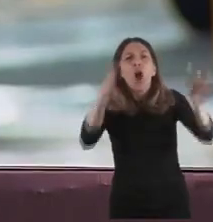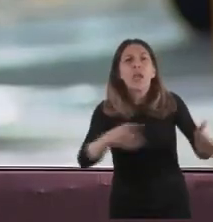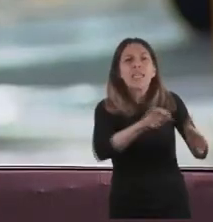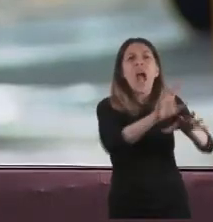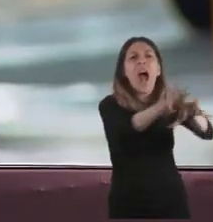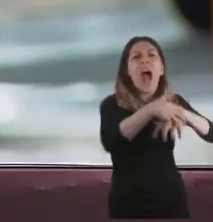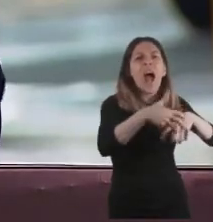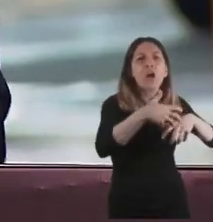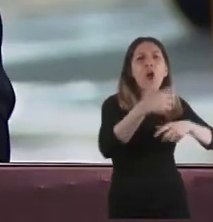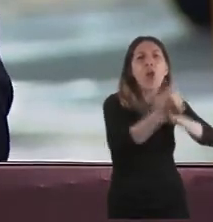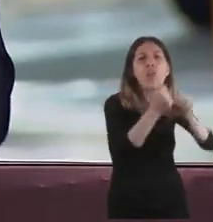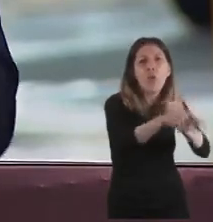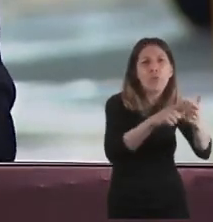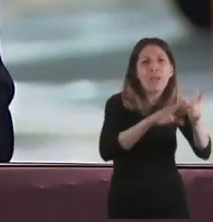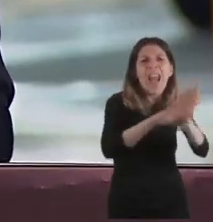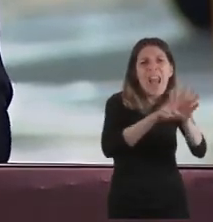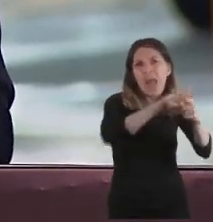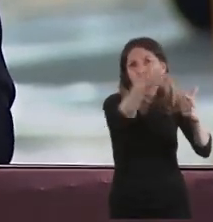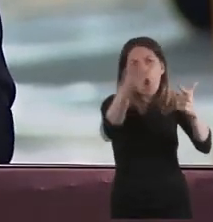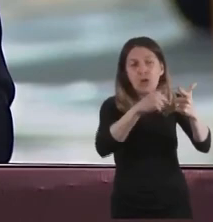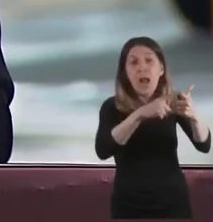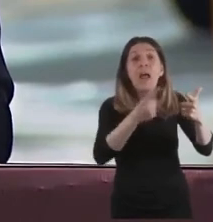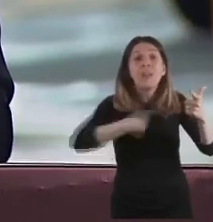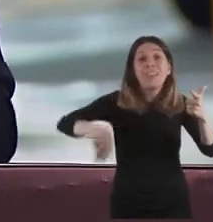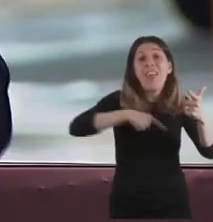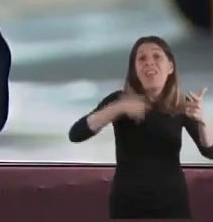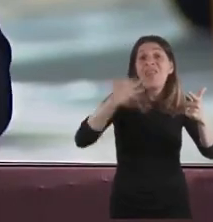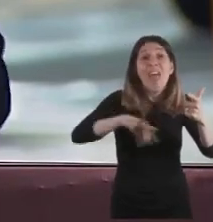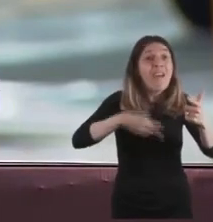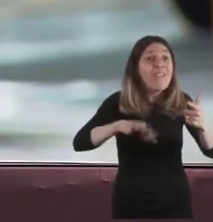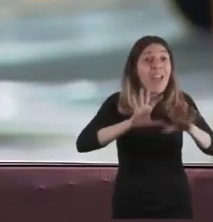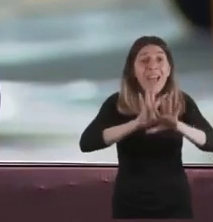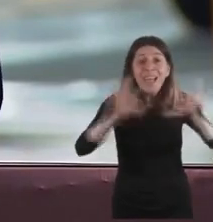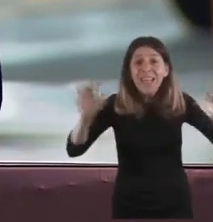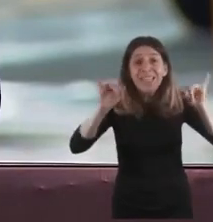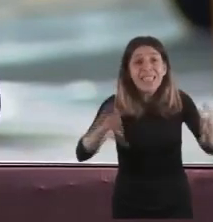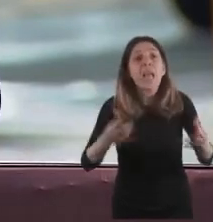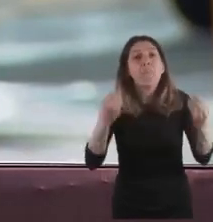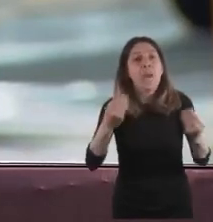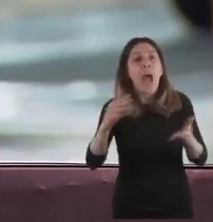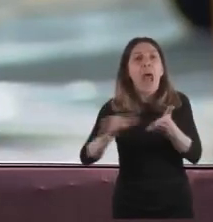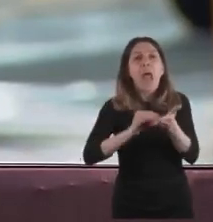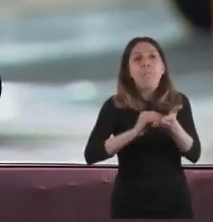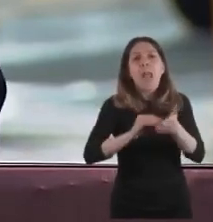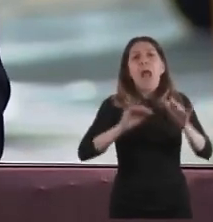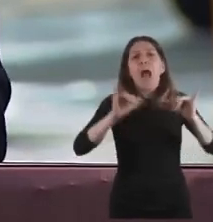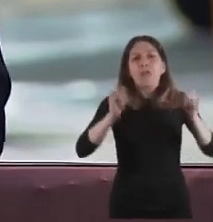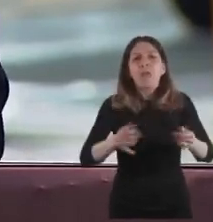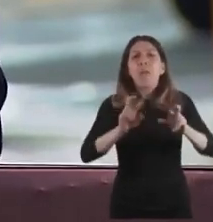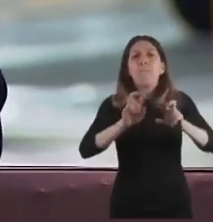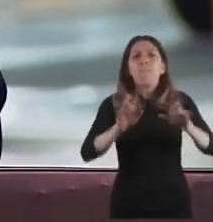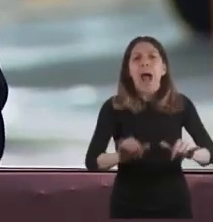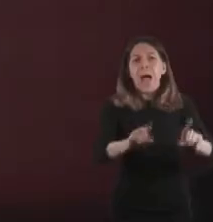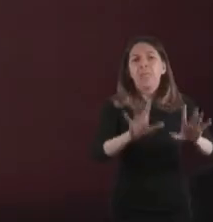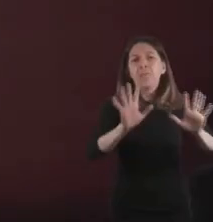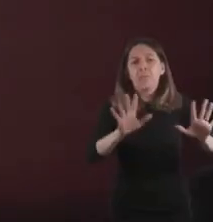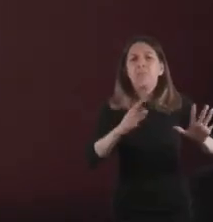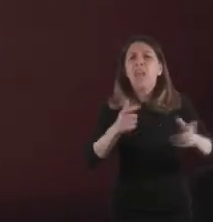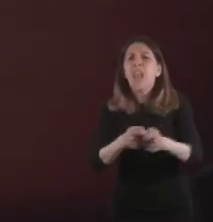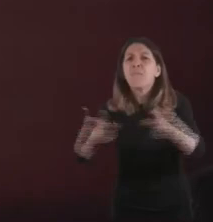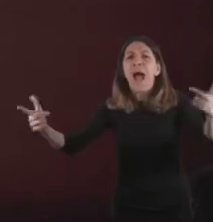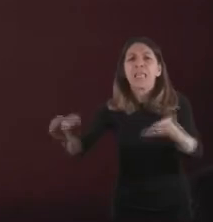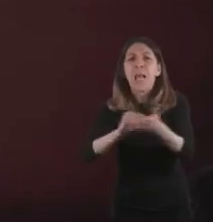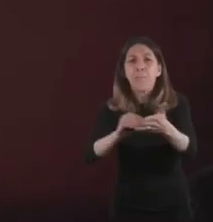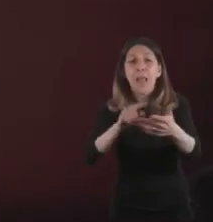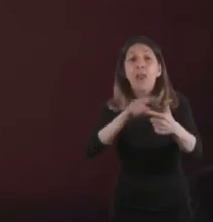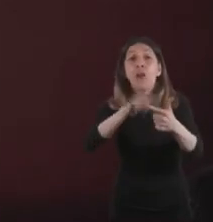agroindustria. Tenemos que lograr, para tranquilidad de nuestros trabajadores y para la generación de empleo, que este tipo